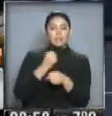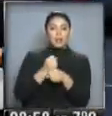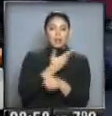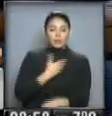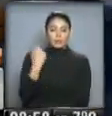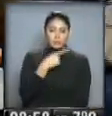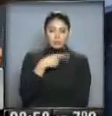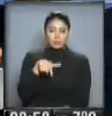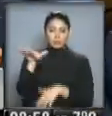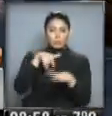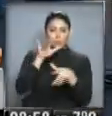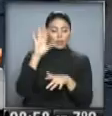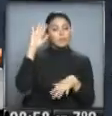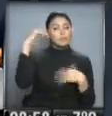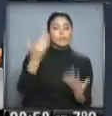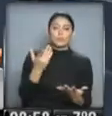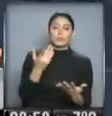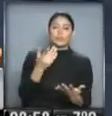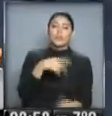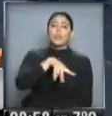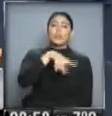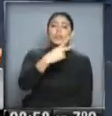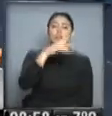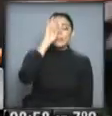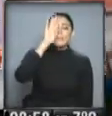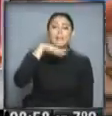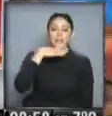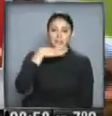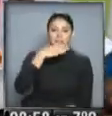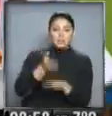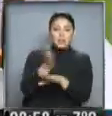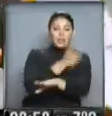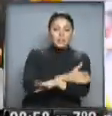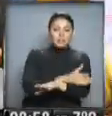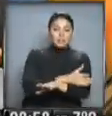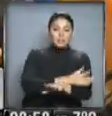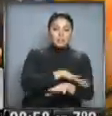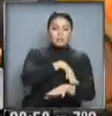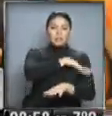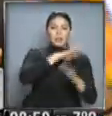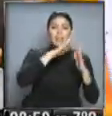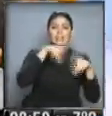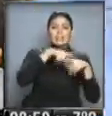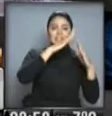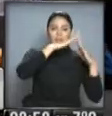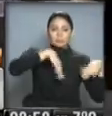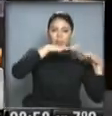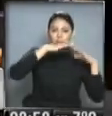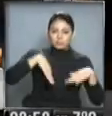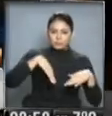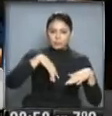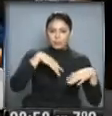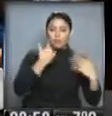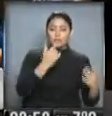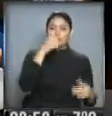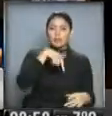Estado en conmemoración a los dos meses desde que fueron destruidos los talleres del Borda, hecho que